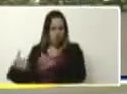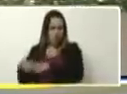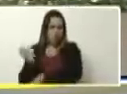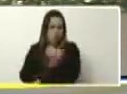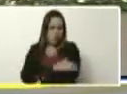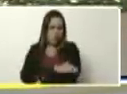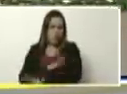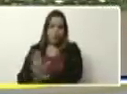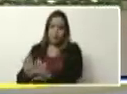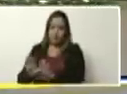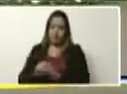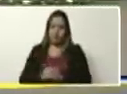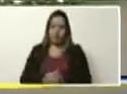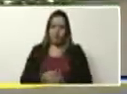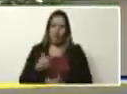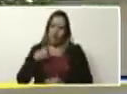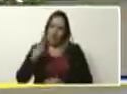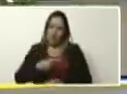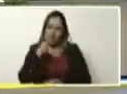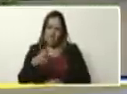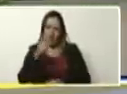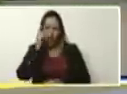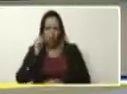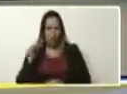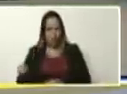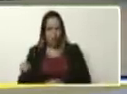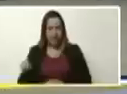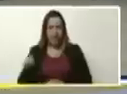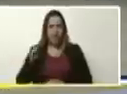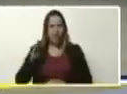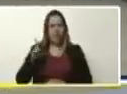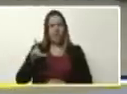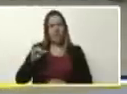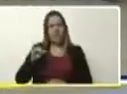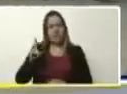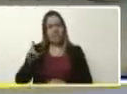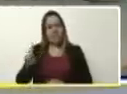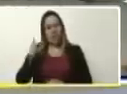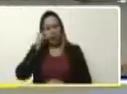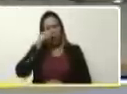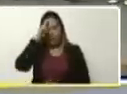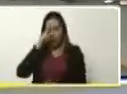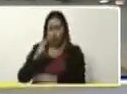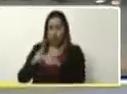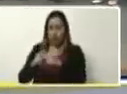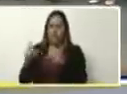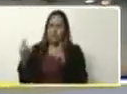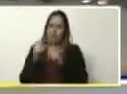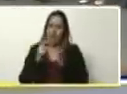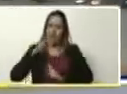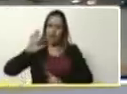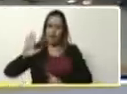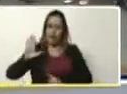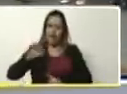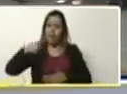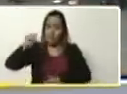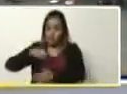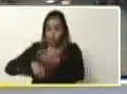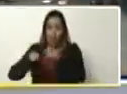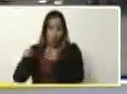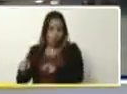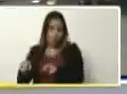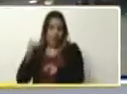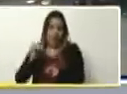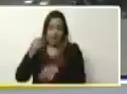oposición, tengo que decir que Gerardo Blay es un hombre de honor, un hombre de palabra. Y si firmó, va